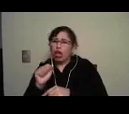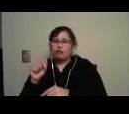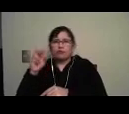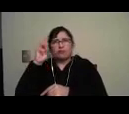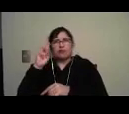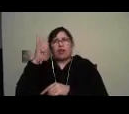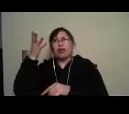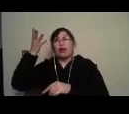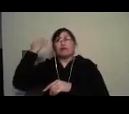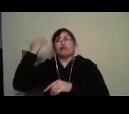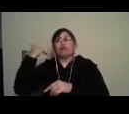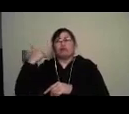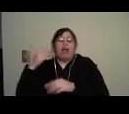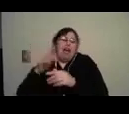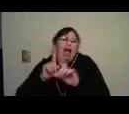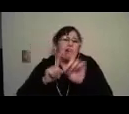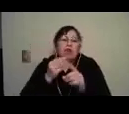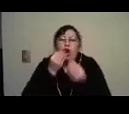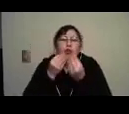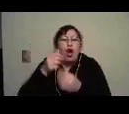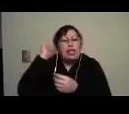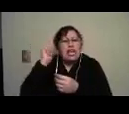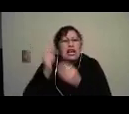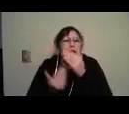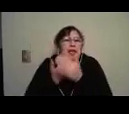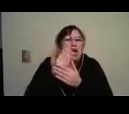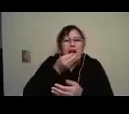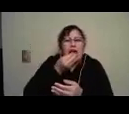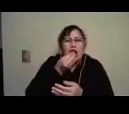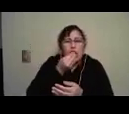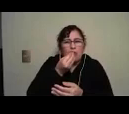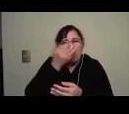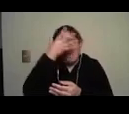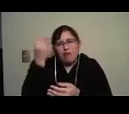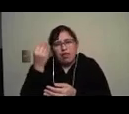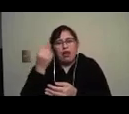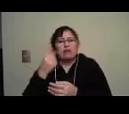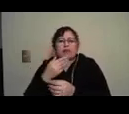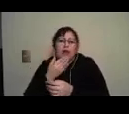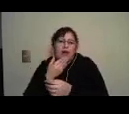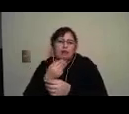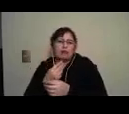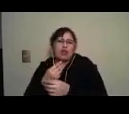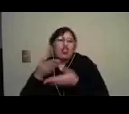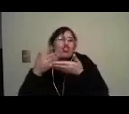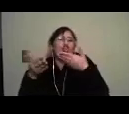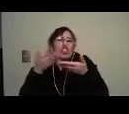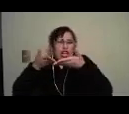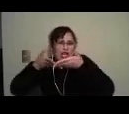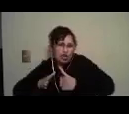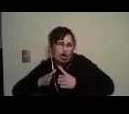recordar qué es lo que comió ayer o qué es lo que comió en la mañana al desayuno, y ya no va a recordar, por ejemplo, dónde nació, cuántos